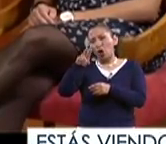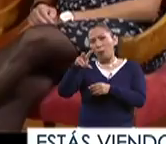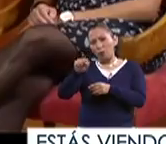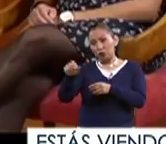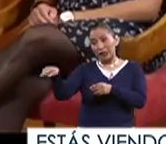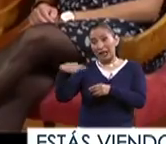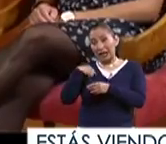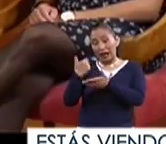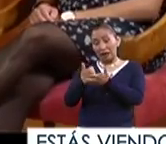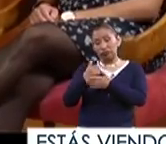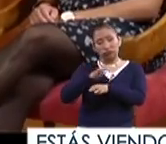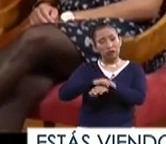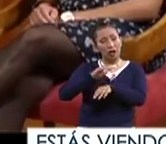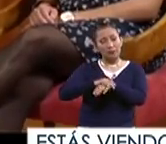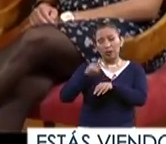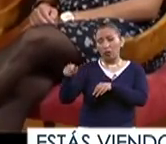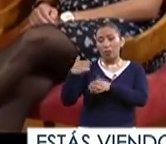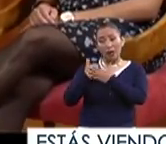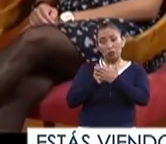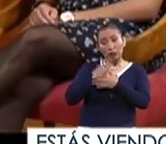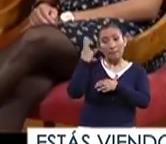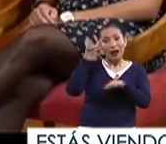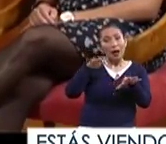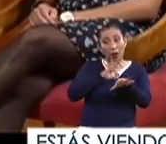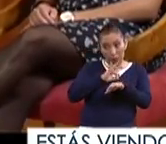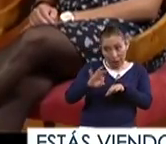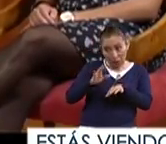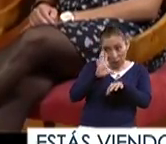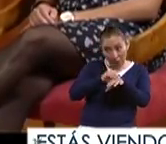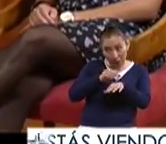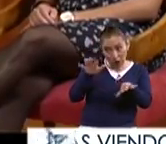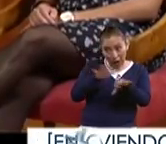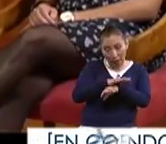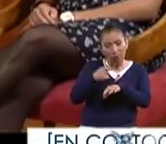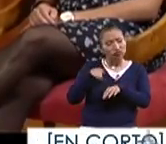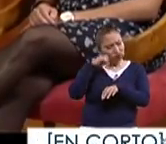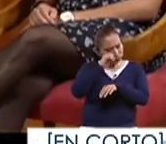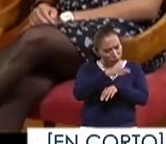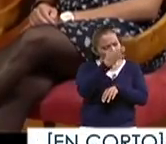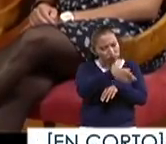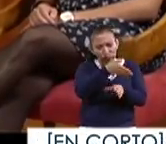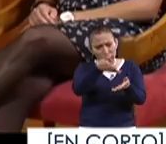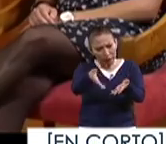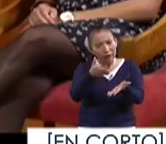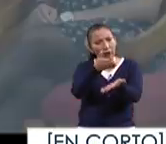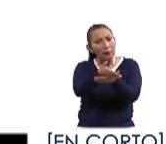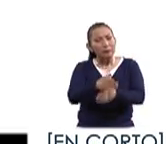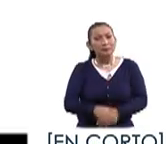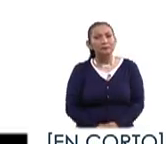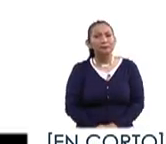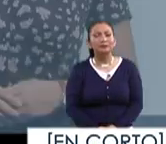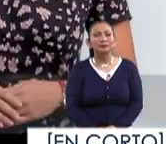permitió hacer muchos cambios y involucrarme en muchas cosas, llamémosle así.